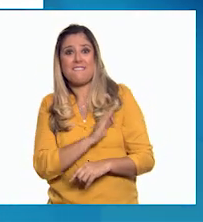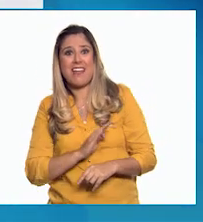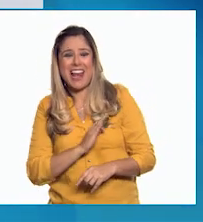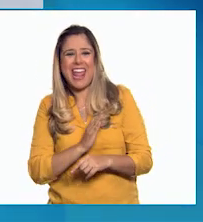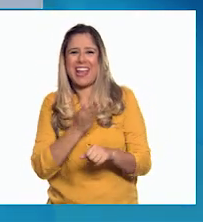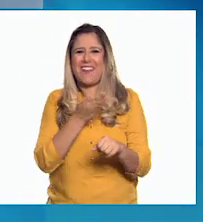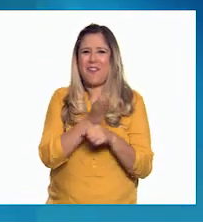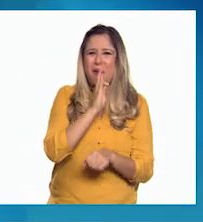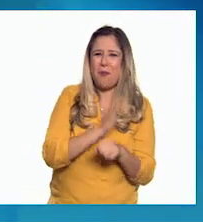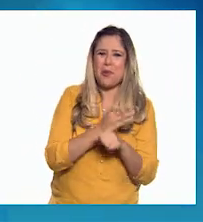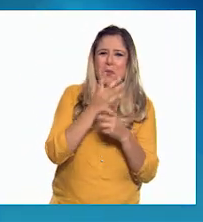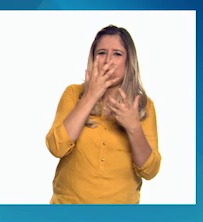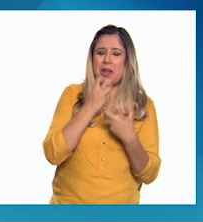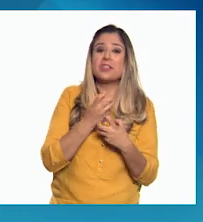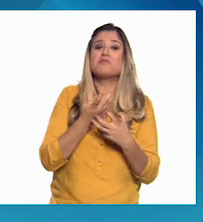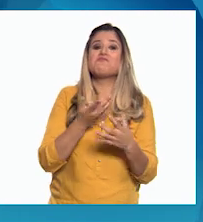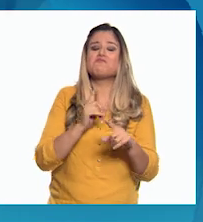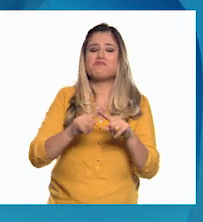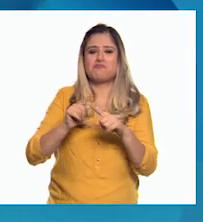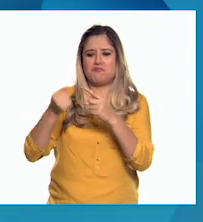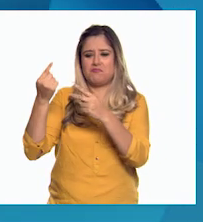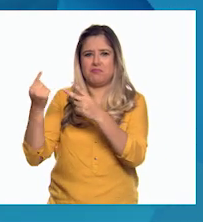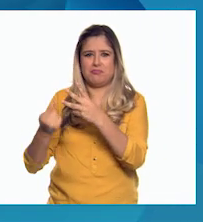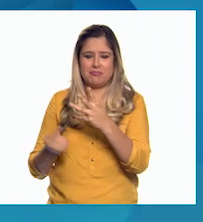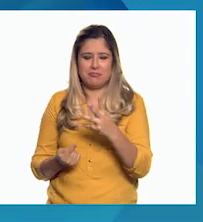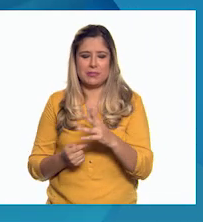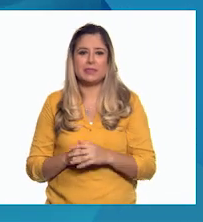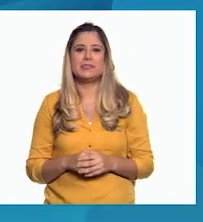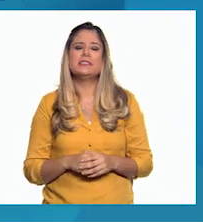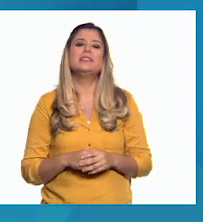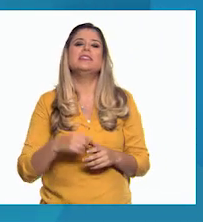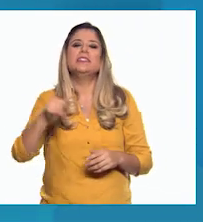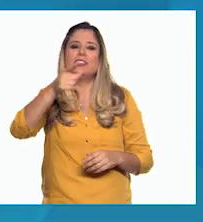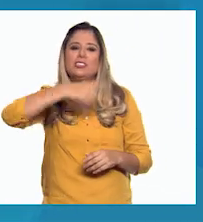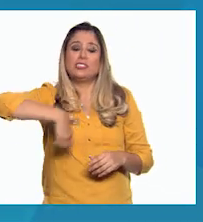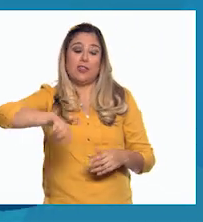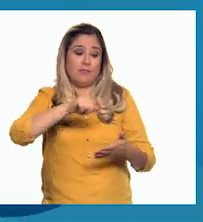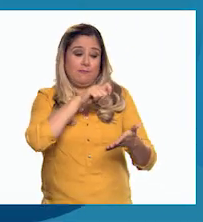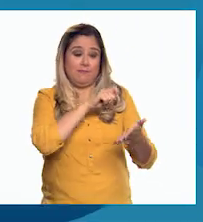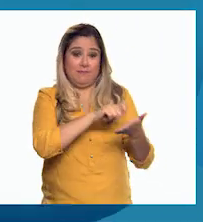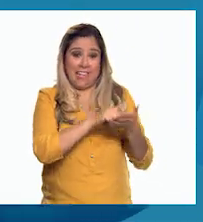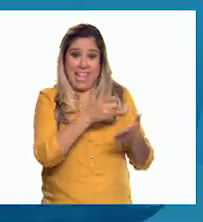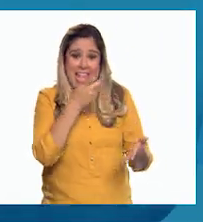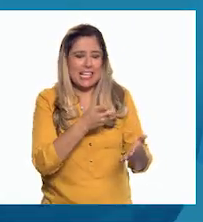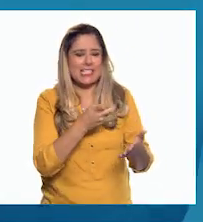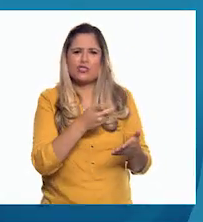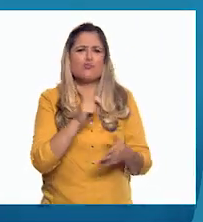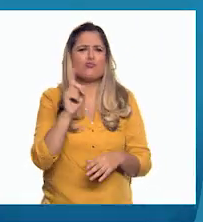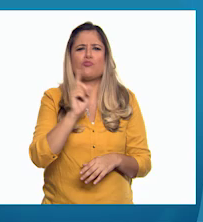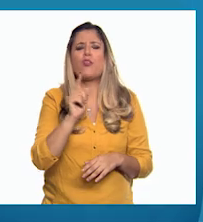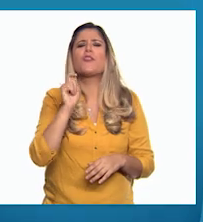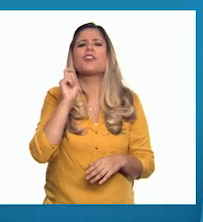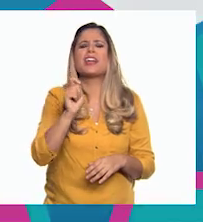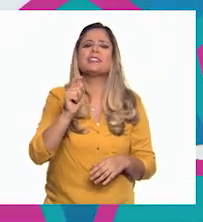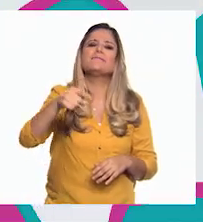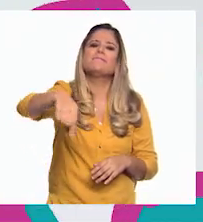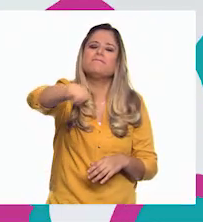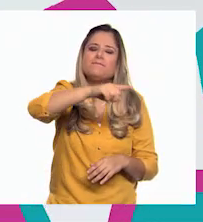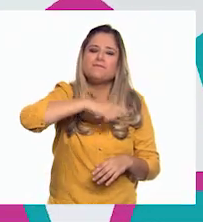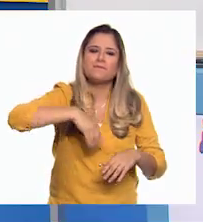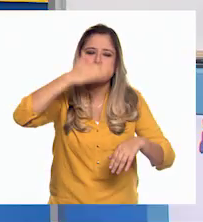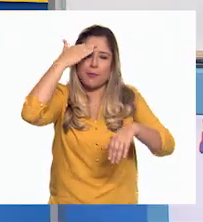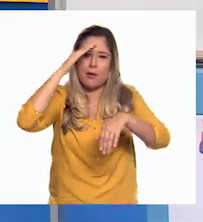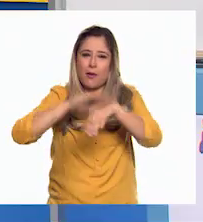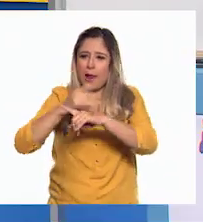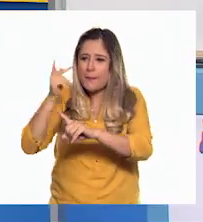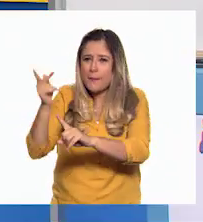entre otros. Gracias, Raulito. Nosotros no vamos a hacer ese escrito precisamente, pero sí vamos a tener presentes estas